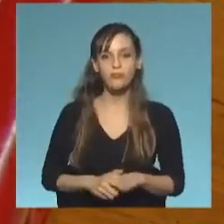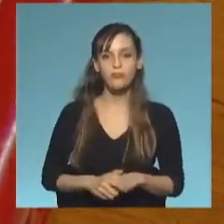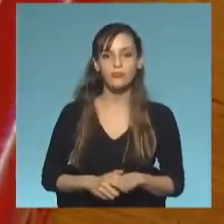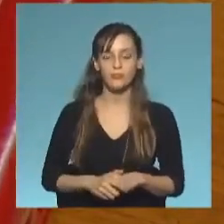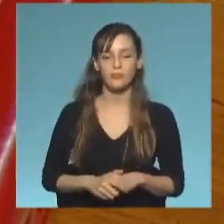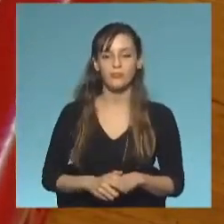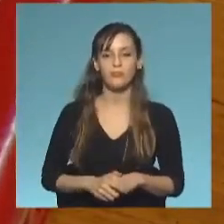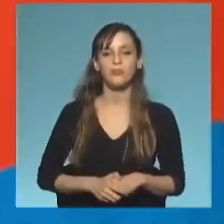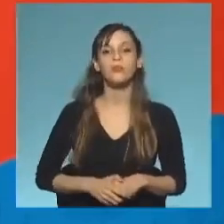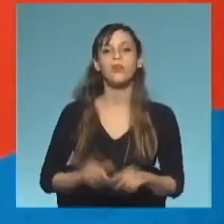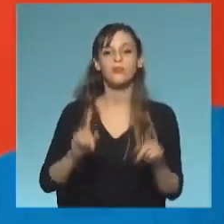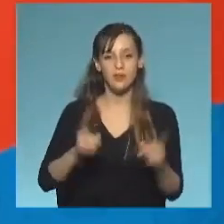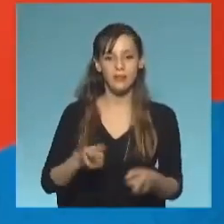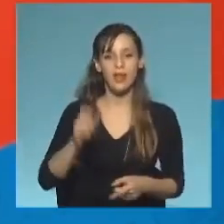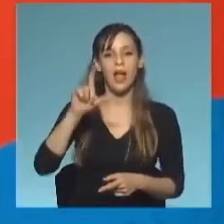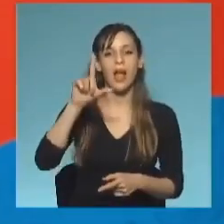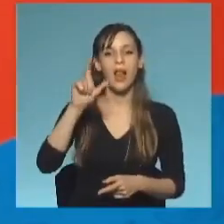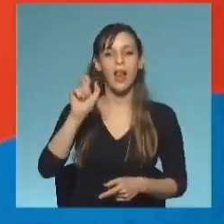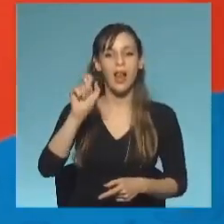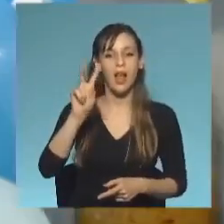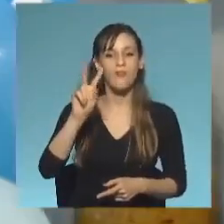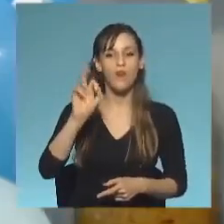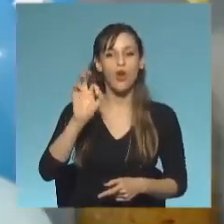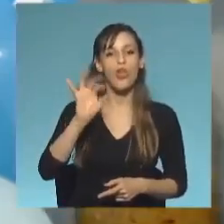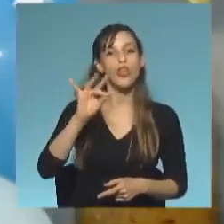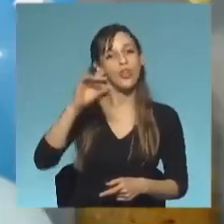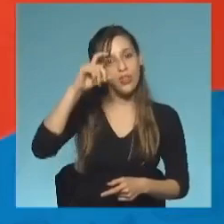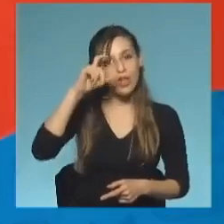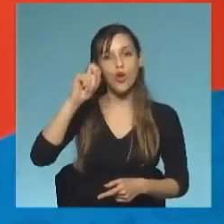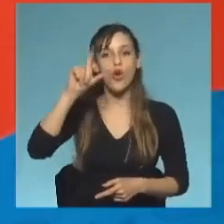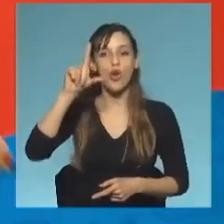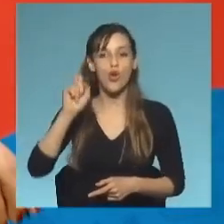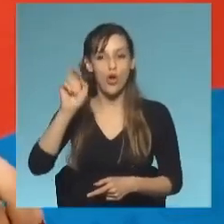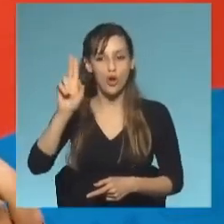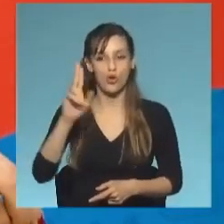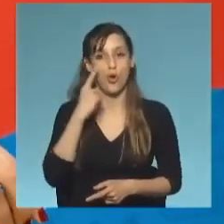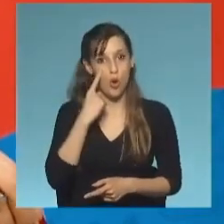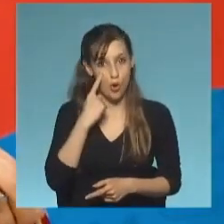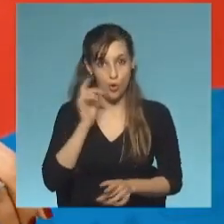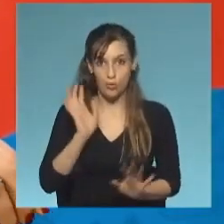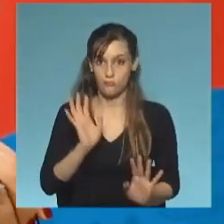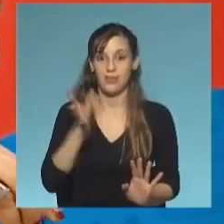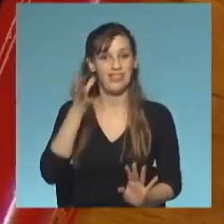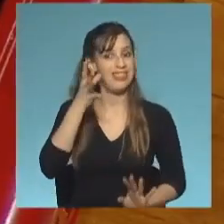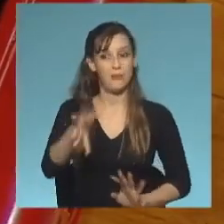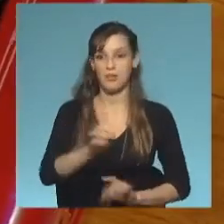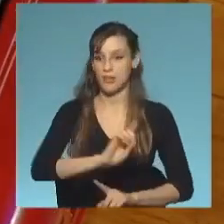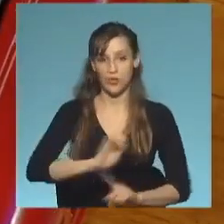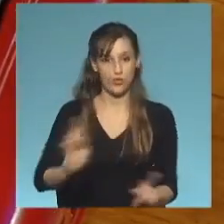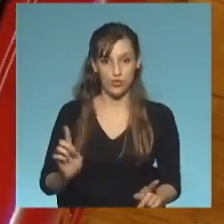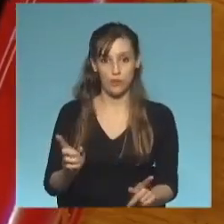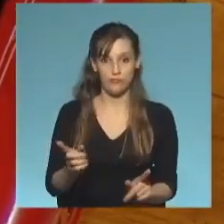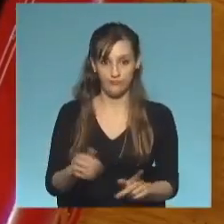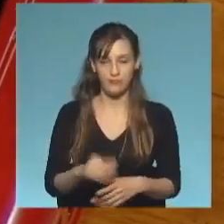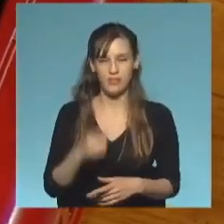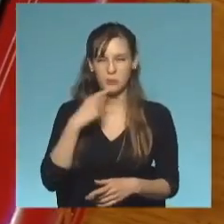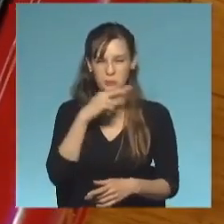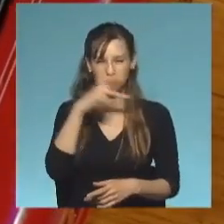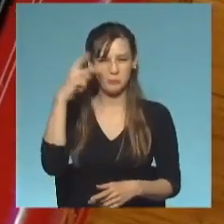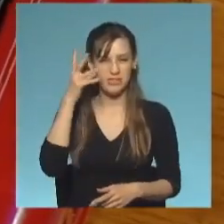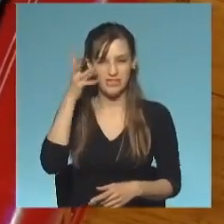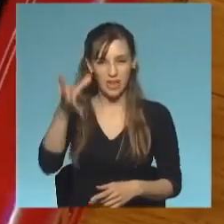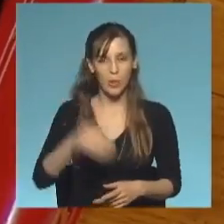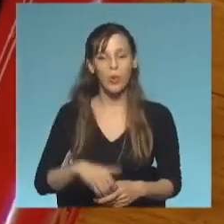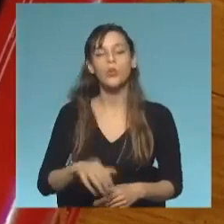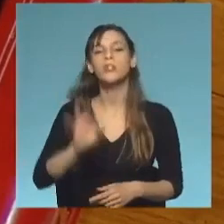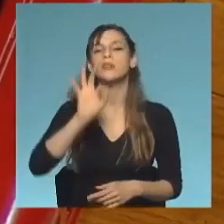partieran. 2 o 3 clavos de olor. Esto si no nos pasemos, porque después todo tiene olor a dentista, ¿no? Entonces, ¿sabes por qué los